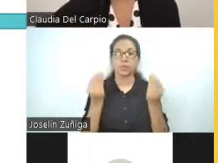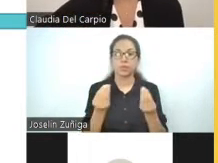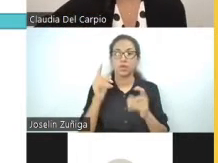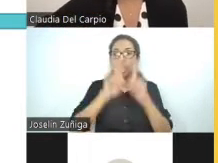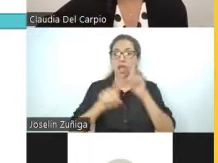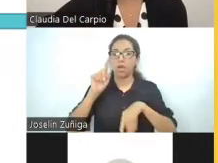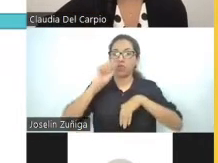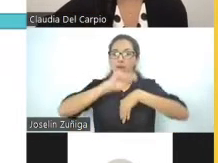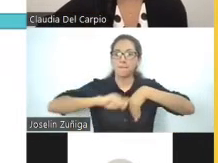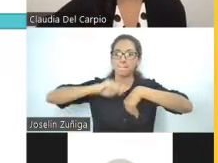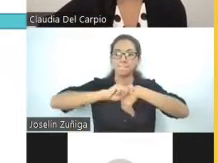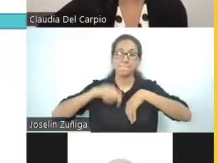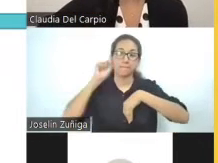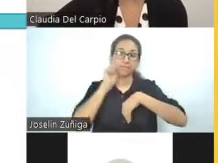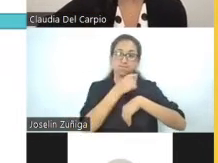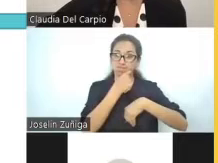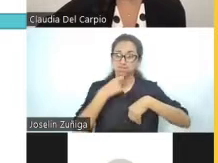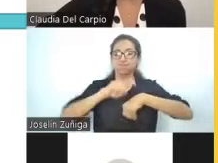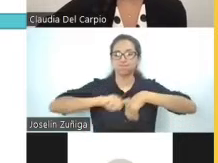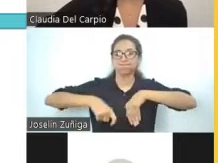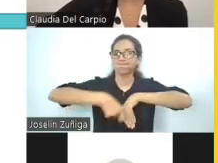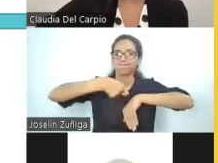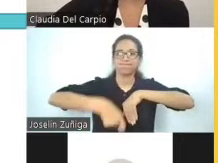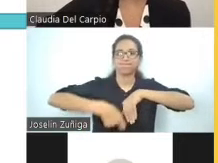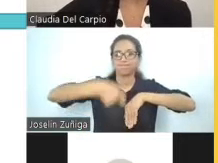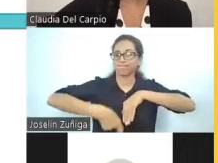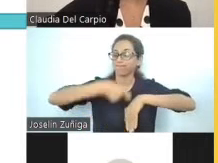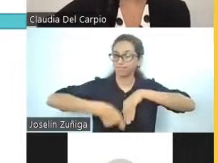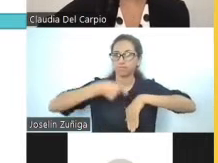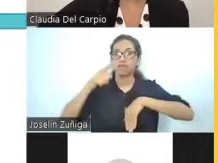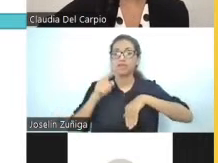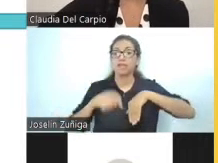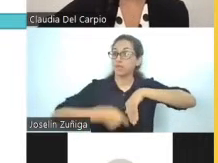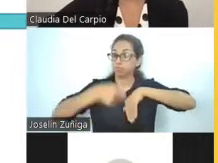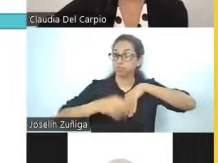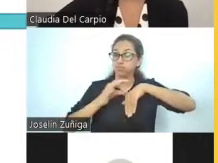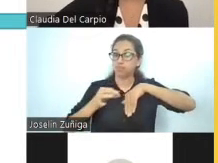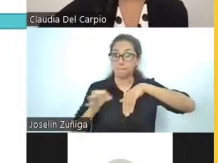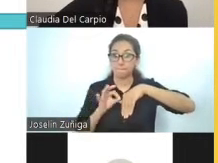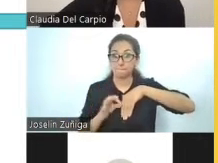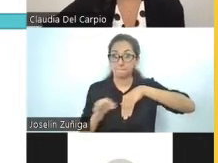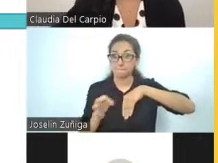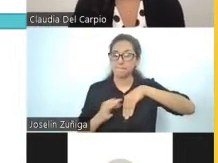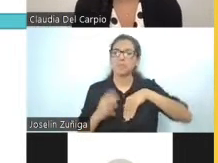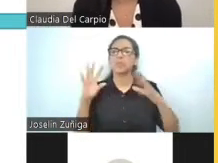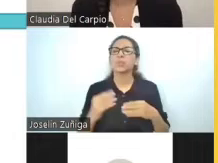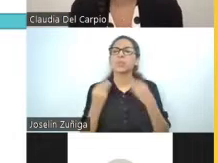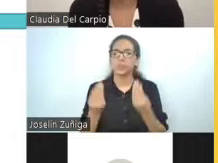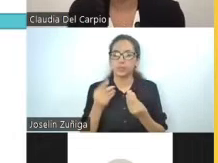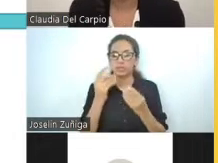depilación, hablaré un poco sobre la importancia del vello. El vello púbico y el vello genital tiene una